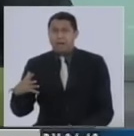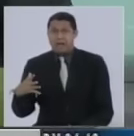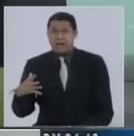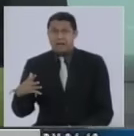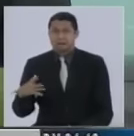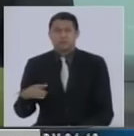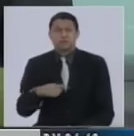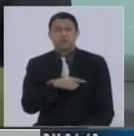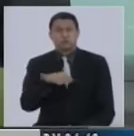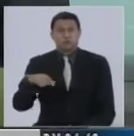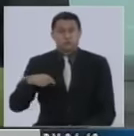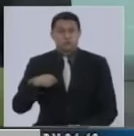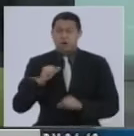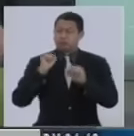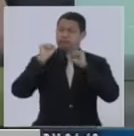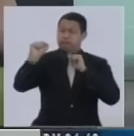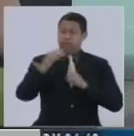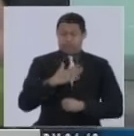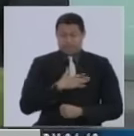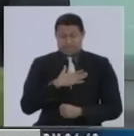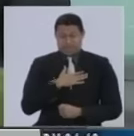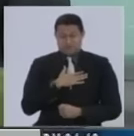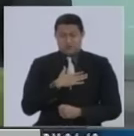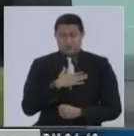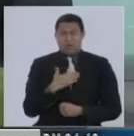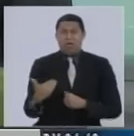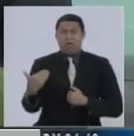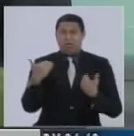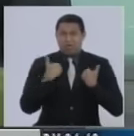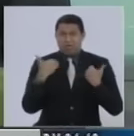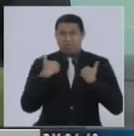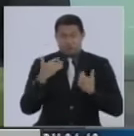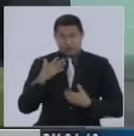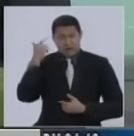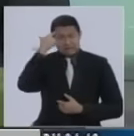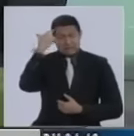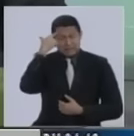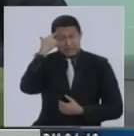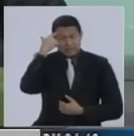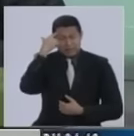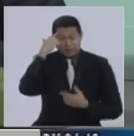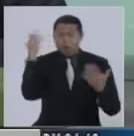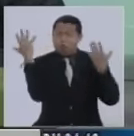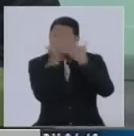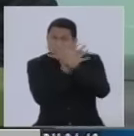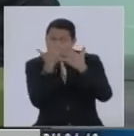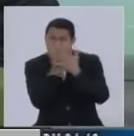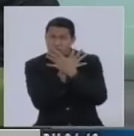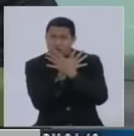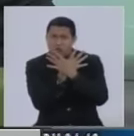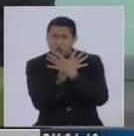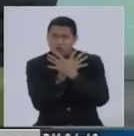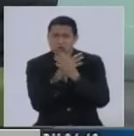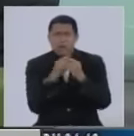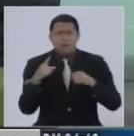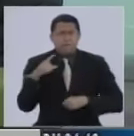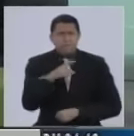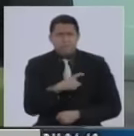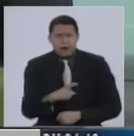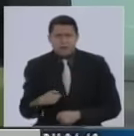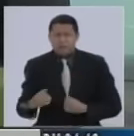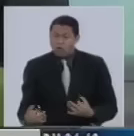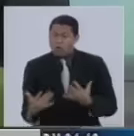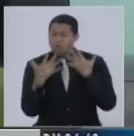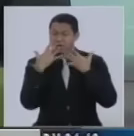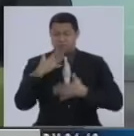nuestras anticuerpos nos Atacan al propio cerebro o sea se confunden en lugar de atacar bacterias o virus que